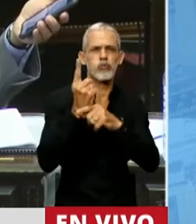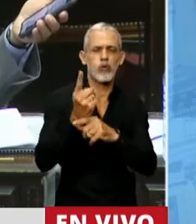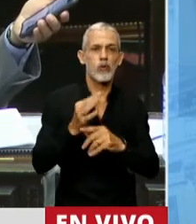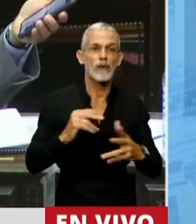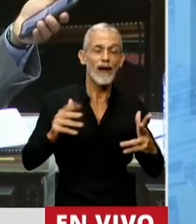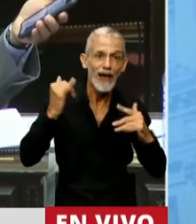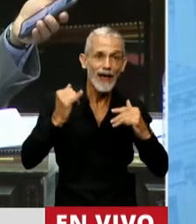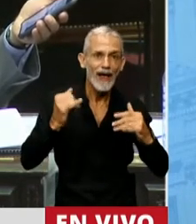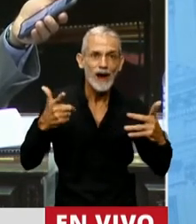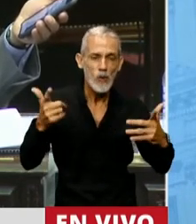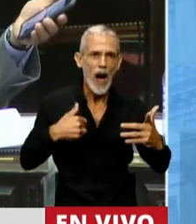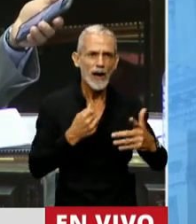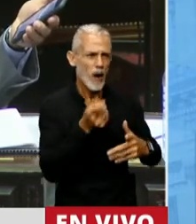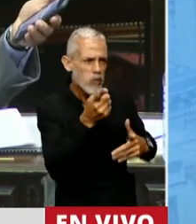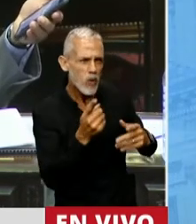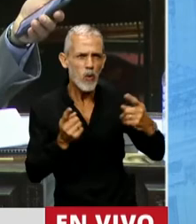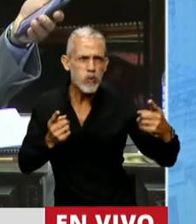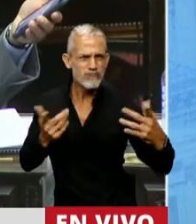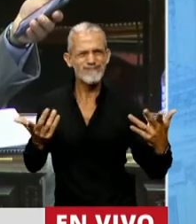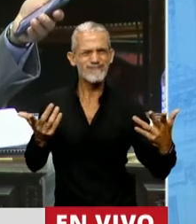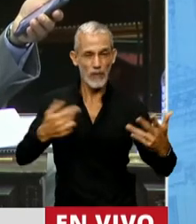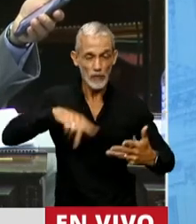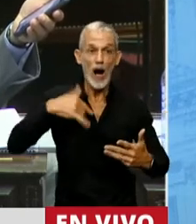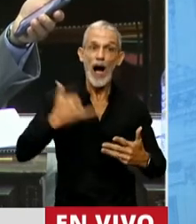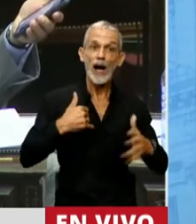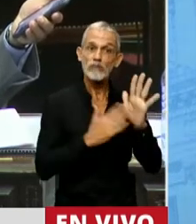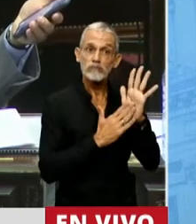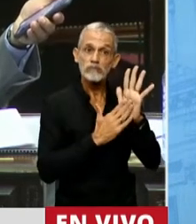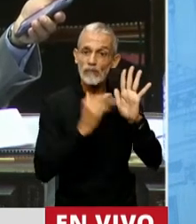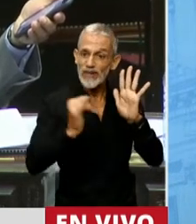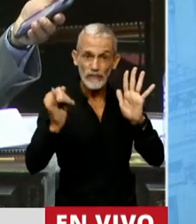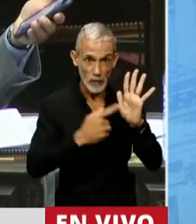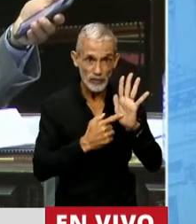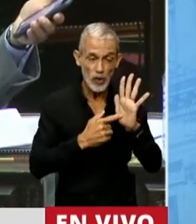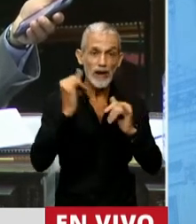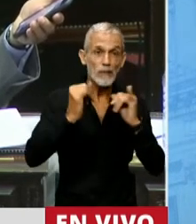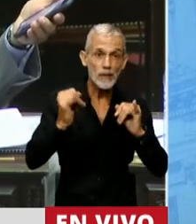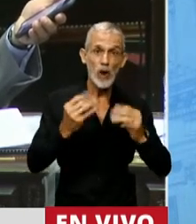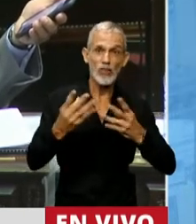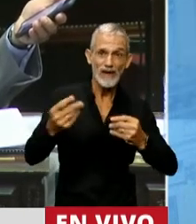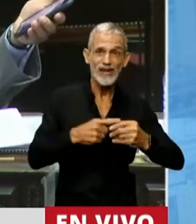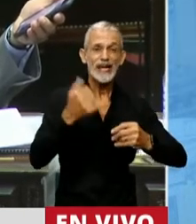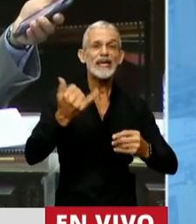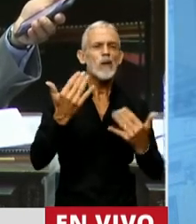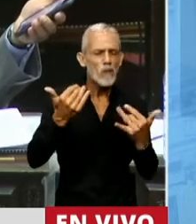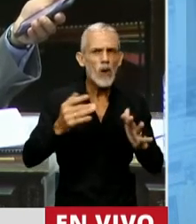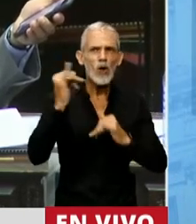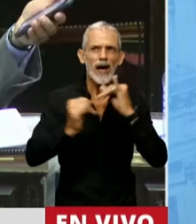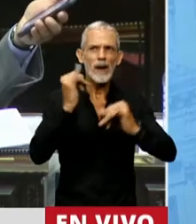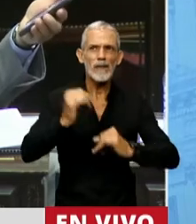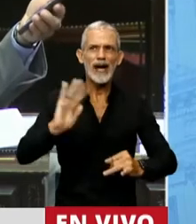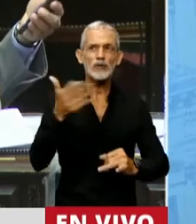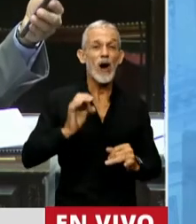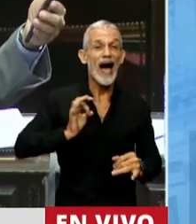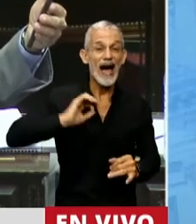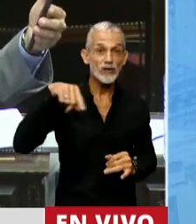no tiene argumentos, agravia. Y nosotros tenemos datos para dar, tenemos argumentos para defender y le puedo asegurar que el